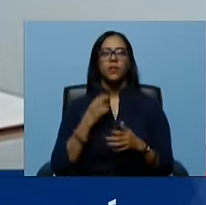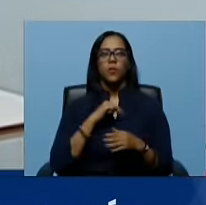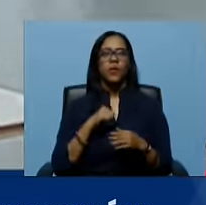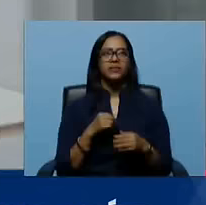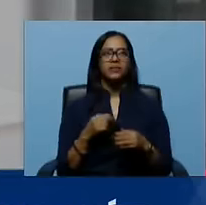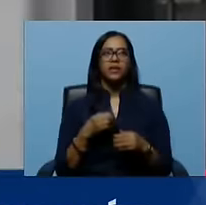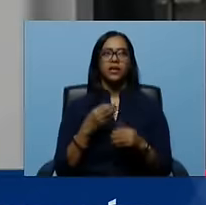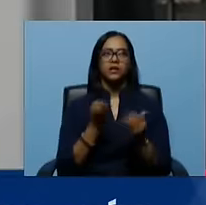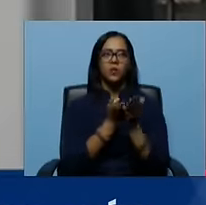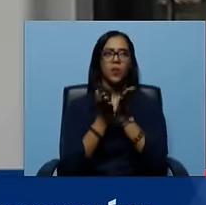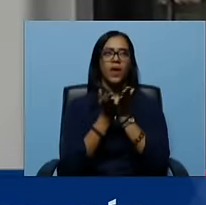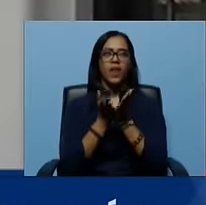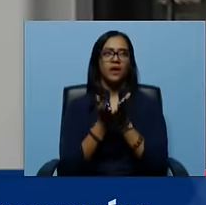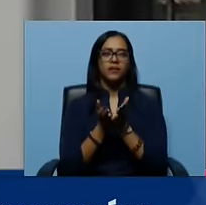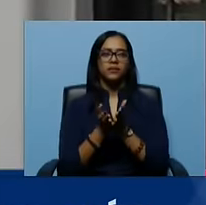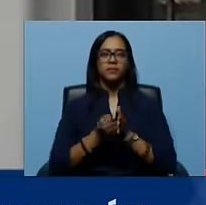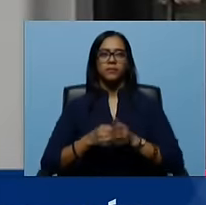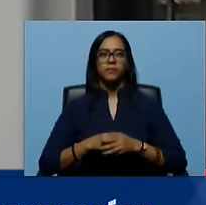Nuestra escuela,